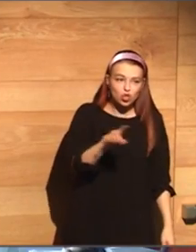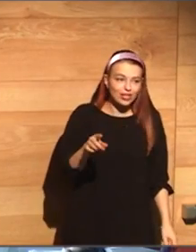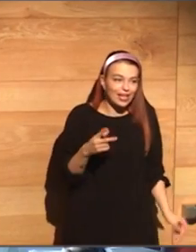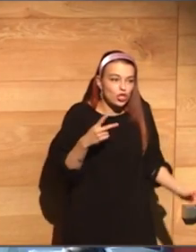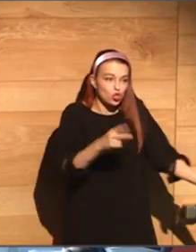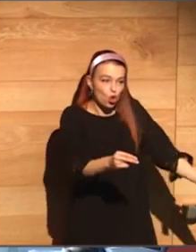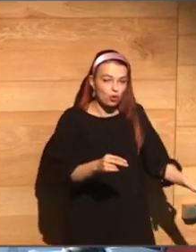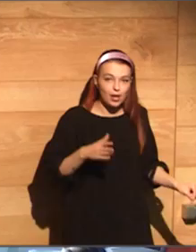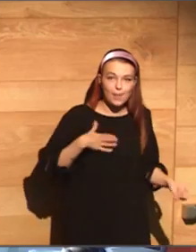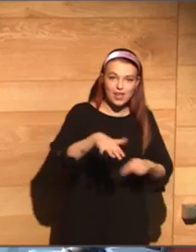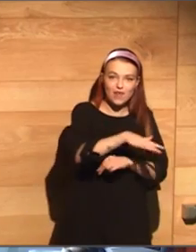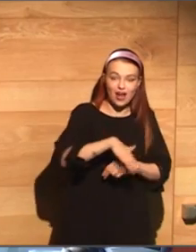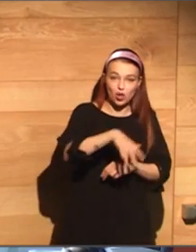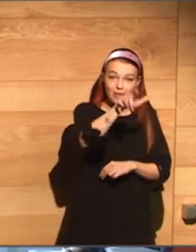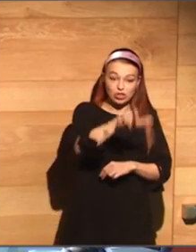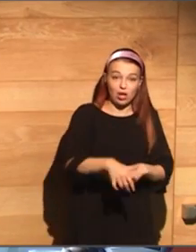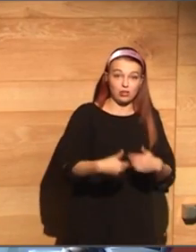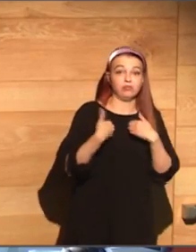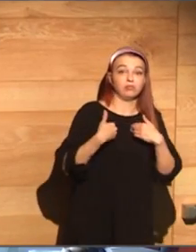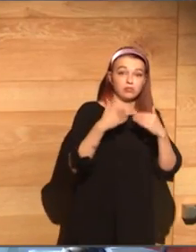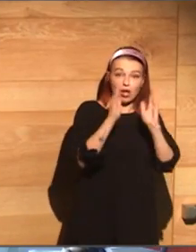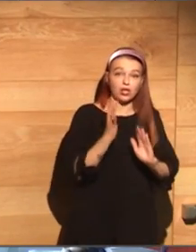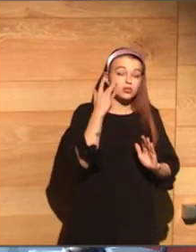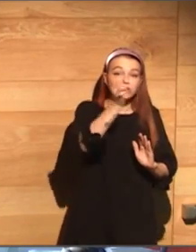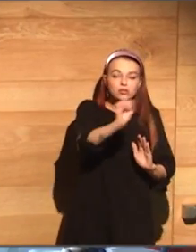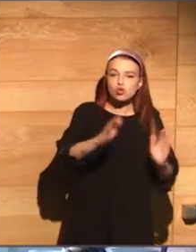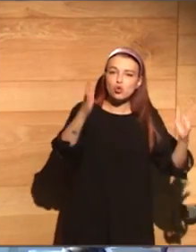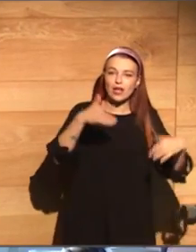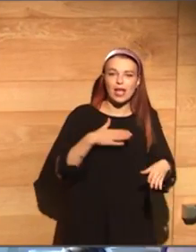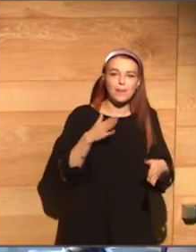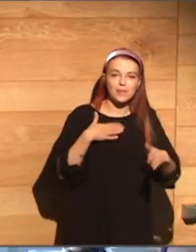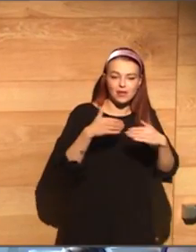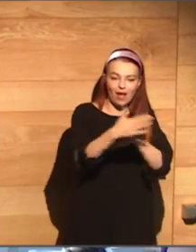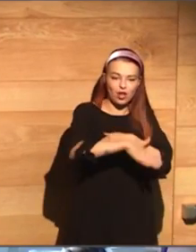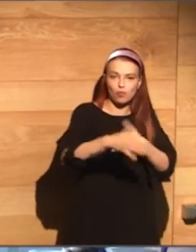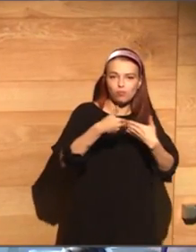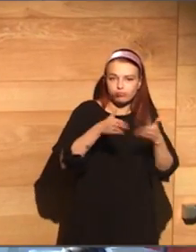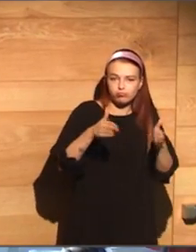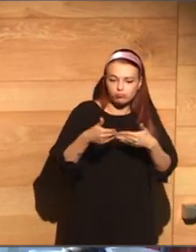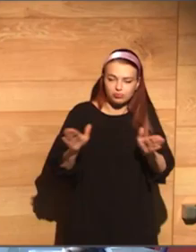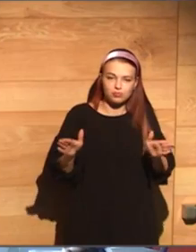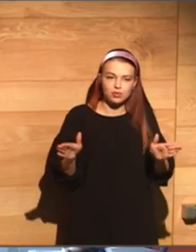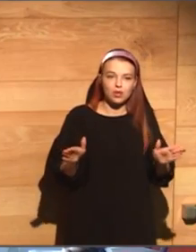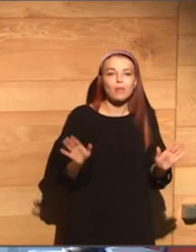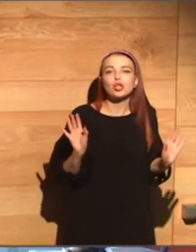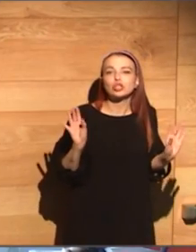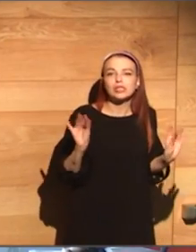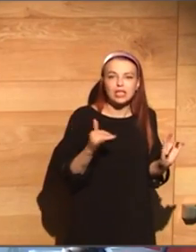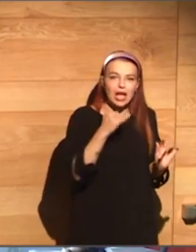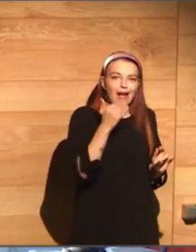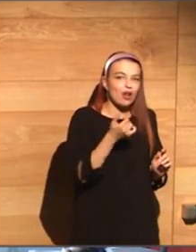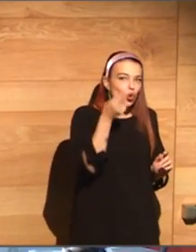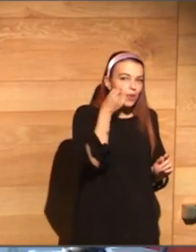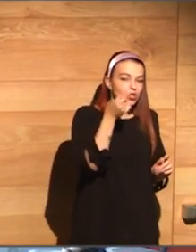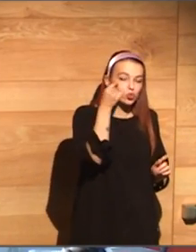Que no, que en mi barrio no había serenos. En mi barrio dejamos las puertas abiertas. Por favor, a mí no había serenos, que no. Pero sí, vamos, me han hablado. De todas maneras, tiene que